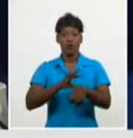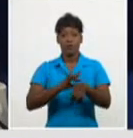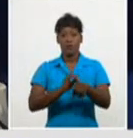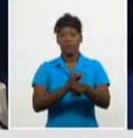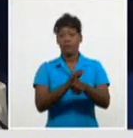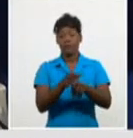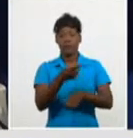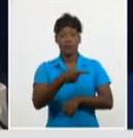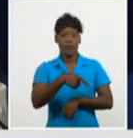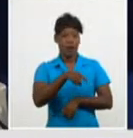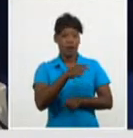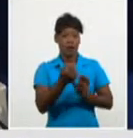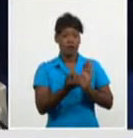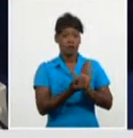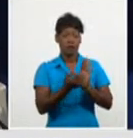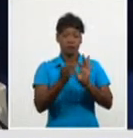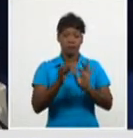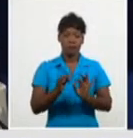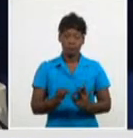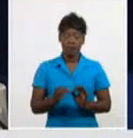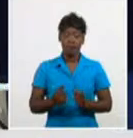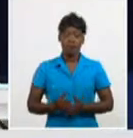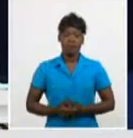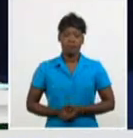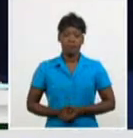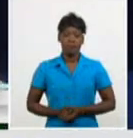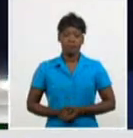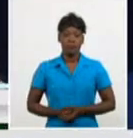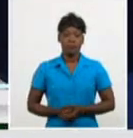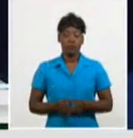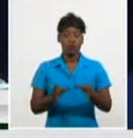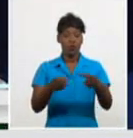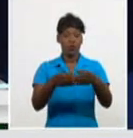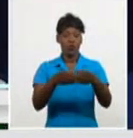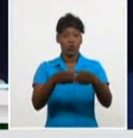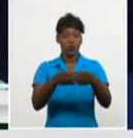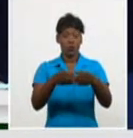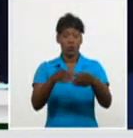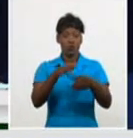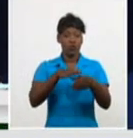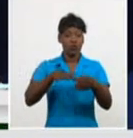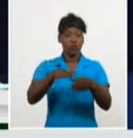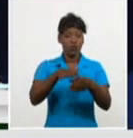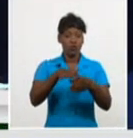pacientes confirmados en el día de ayer, todos son cubanos. Eso es algo